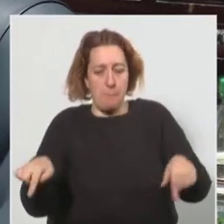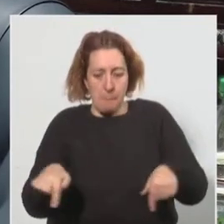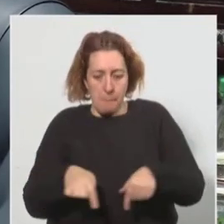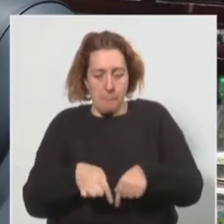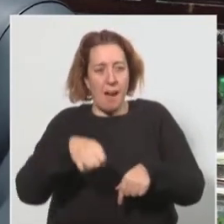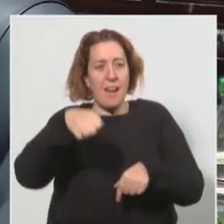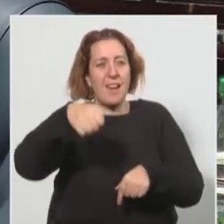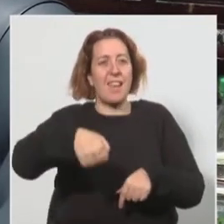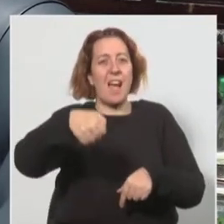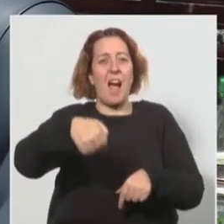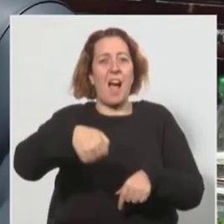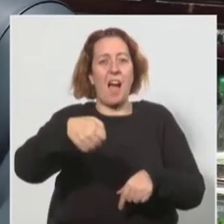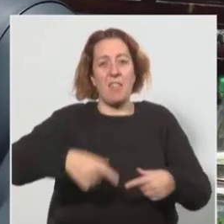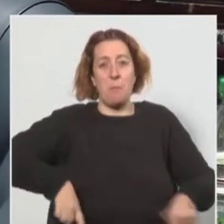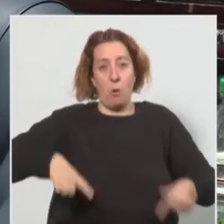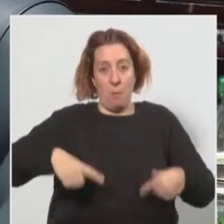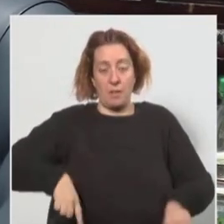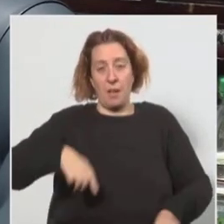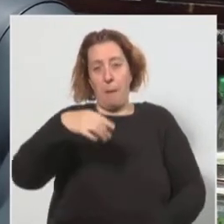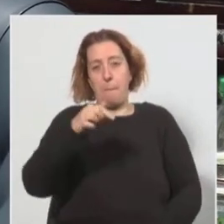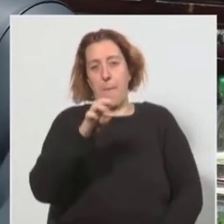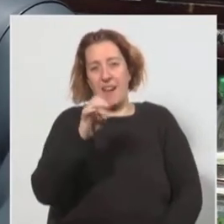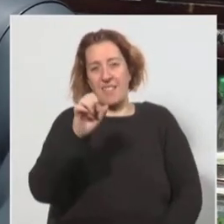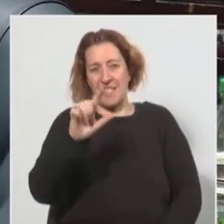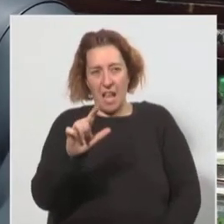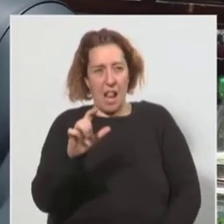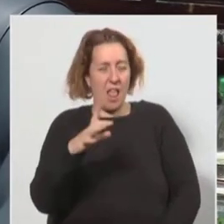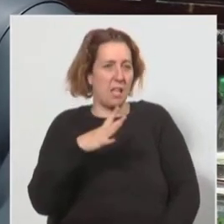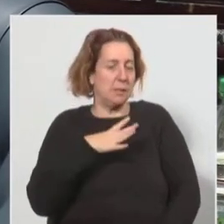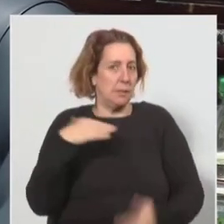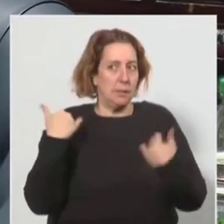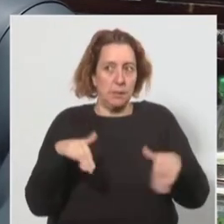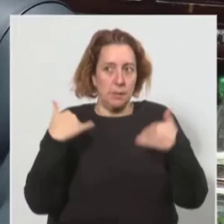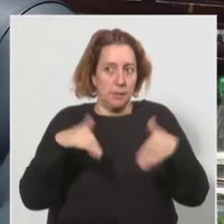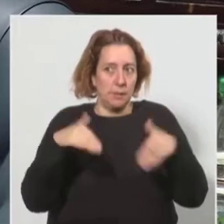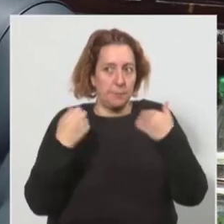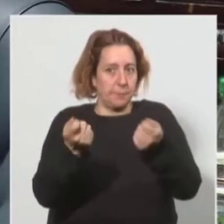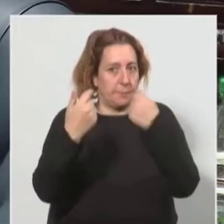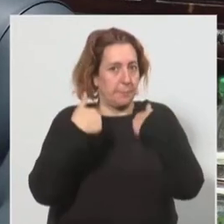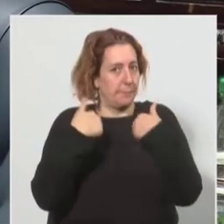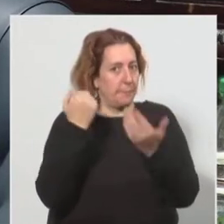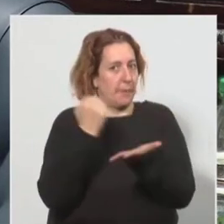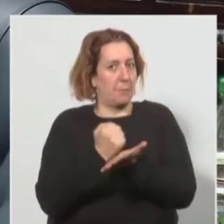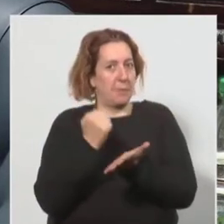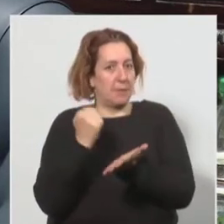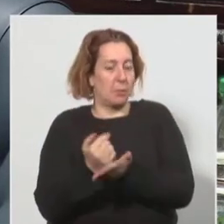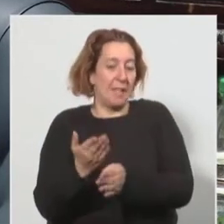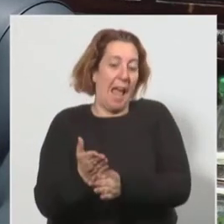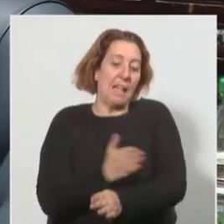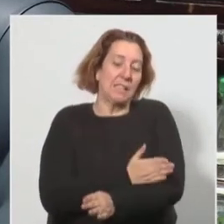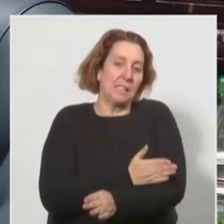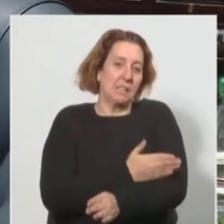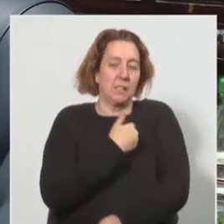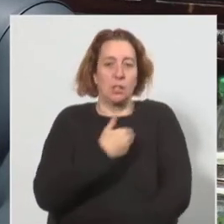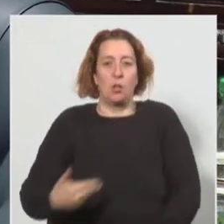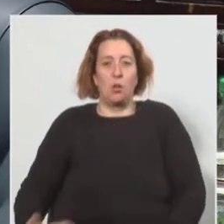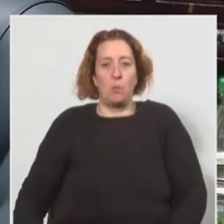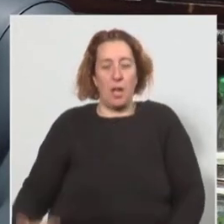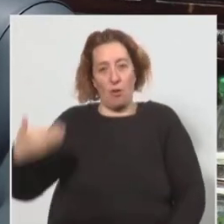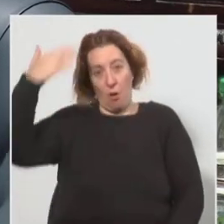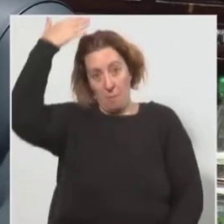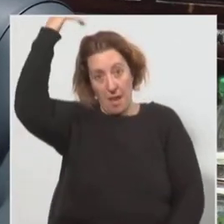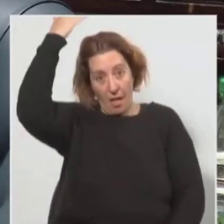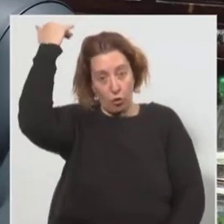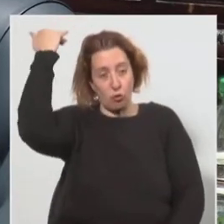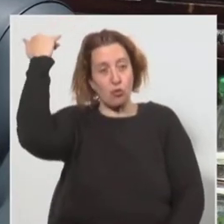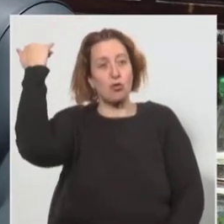cierta periodicidad. Marcet se encontraba urgido de obtener su pasaporte antes de que el gobierno de los Emiratos